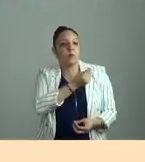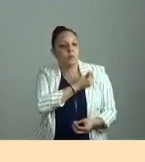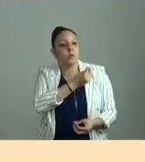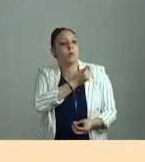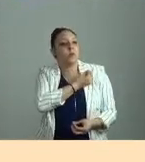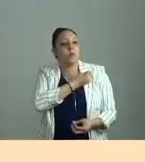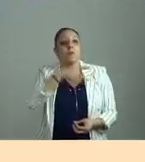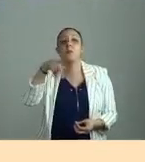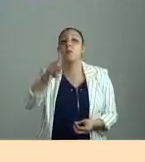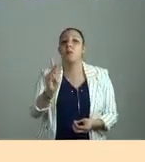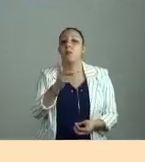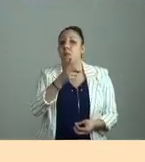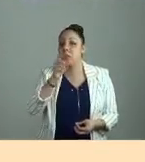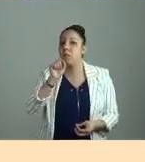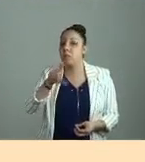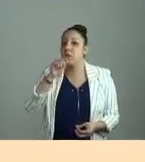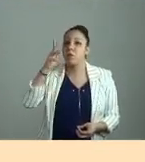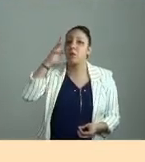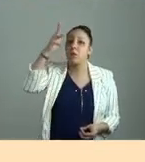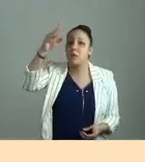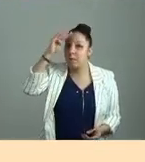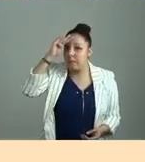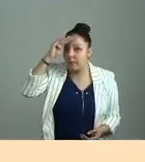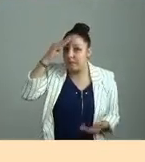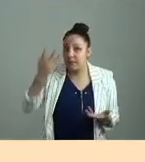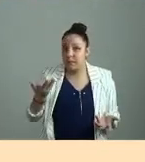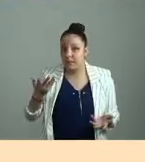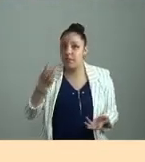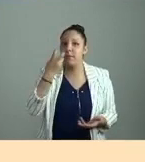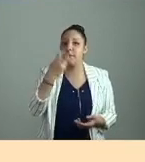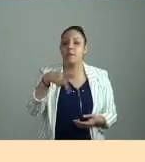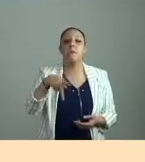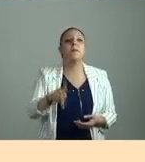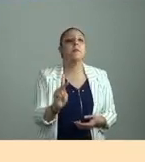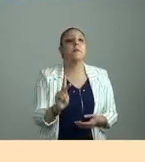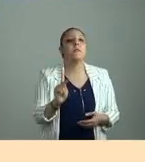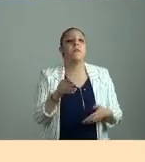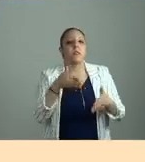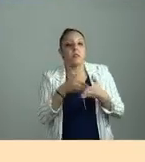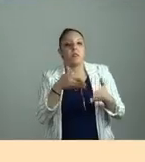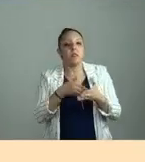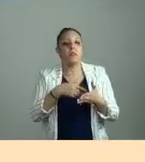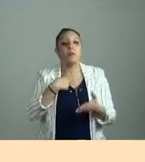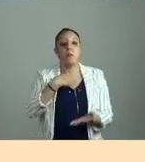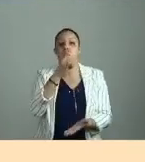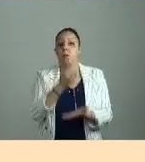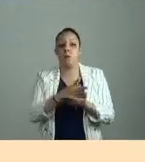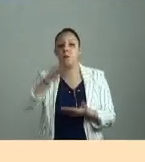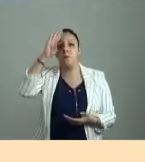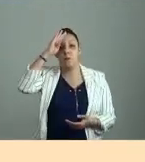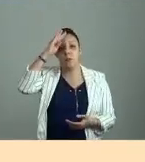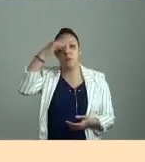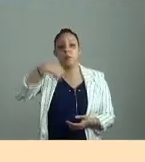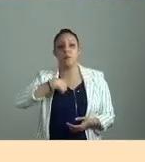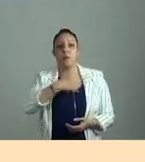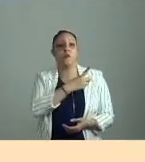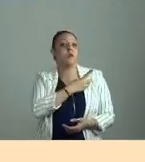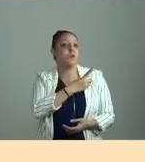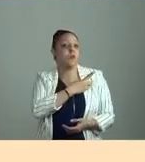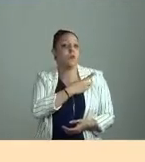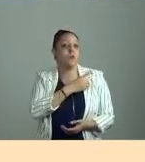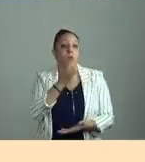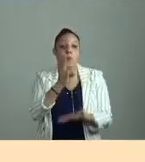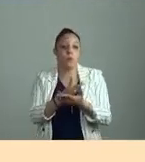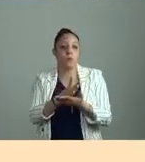deja la luz muchas de las límites no del marxismo y el comunismo hay un artículo en el libro que se llama si no